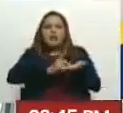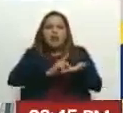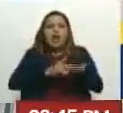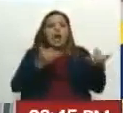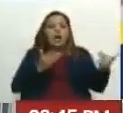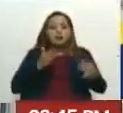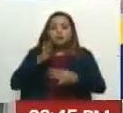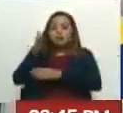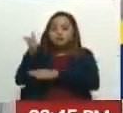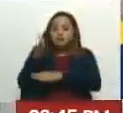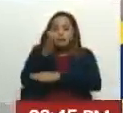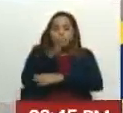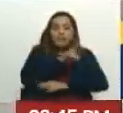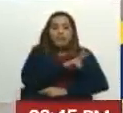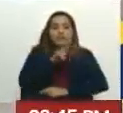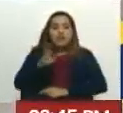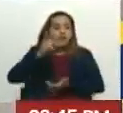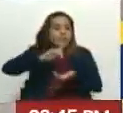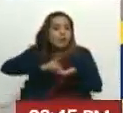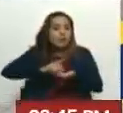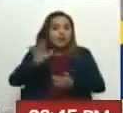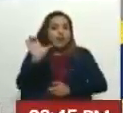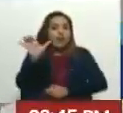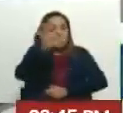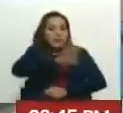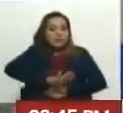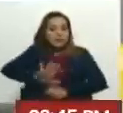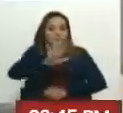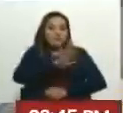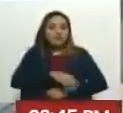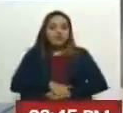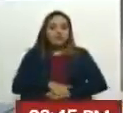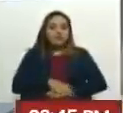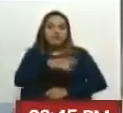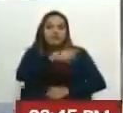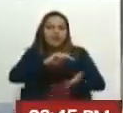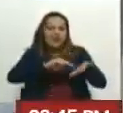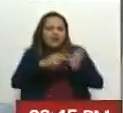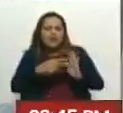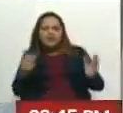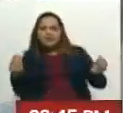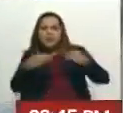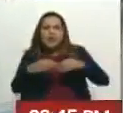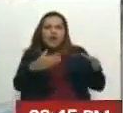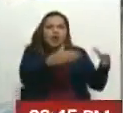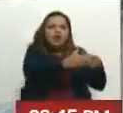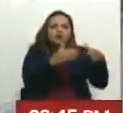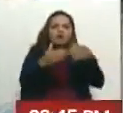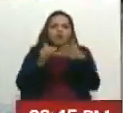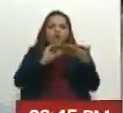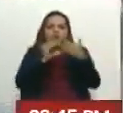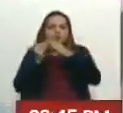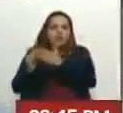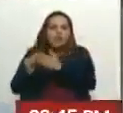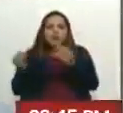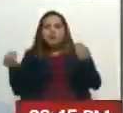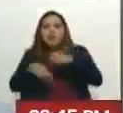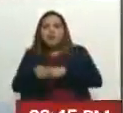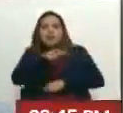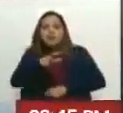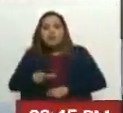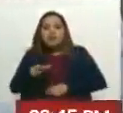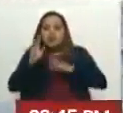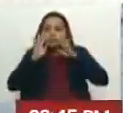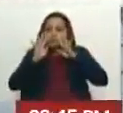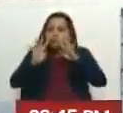22 parroquias de Caracas, 22 si no me equivoco, lo cual significa más agrupaciones comunitarias y por supuesto mucho más público